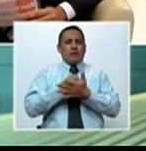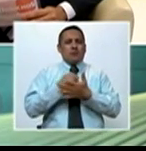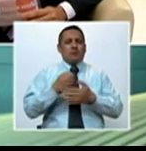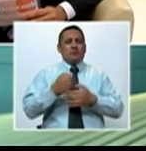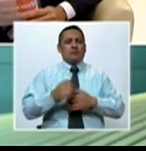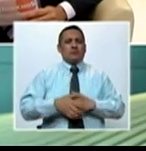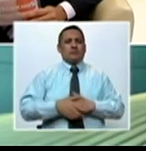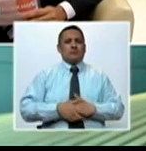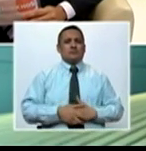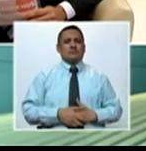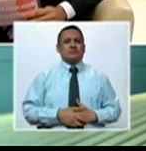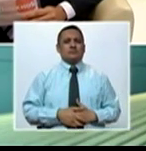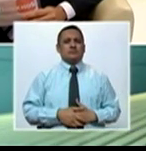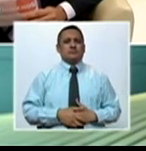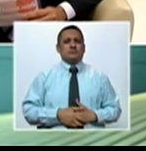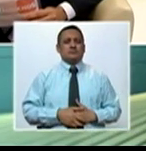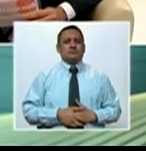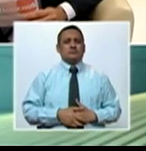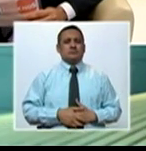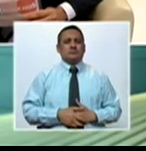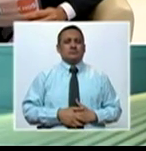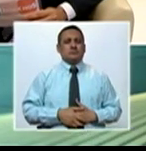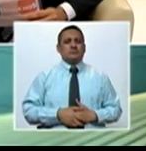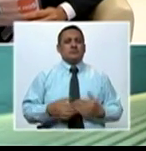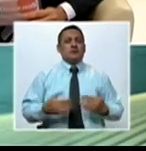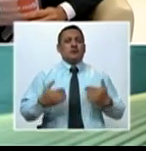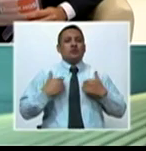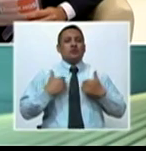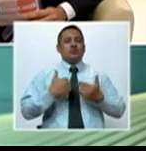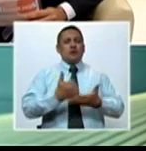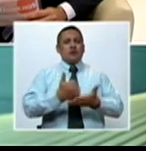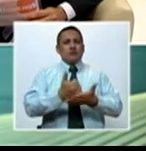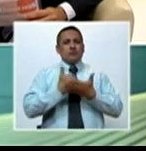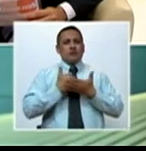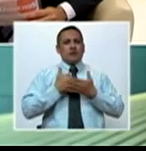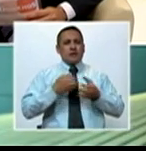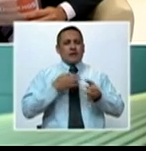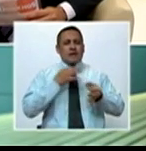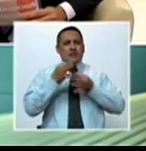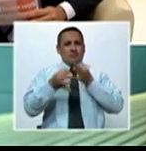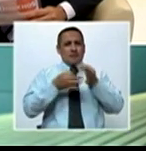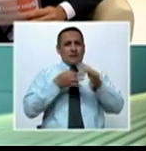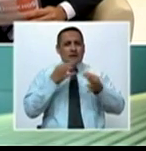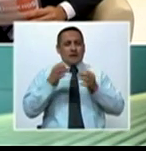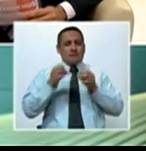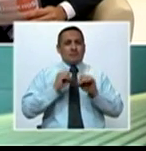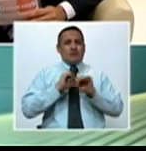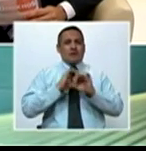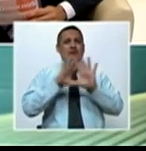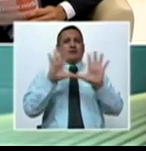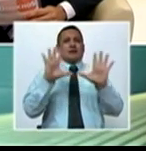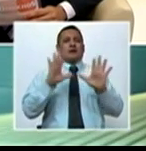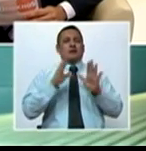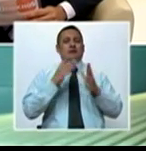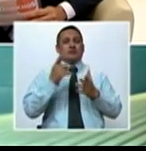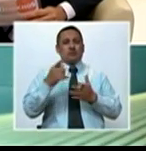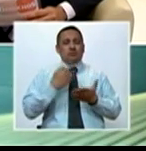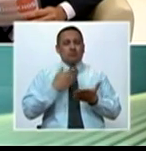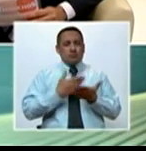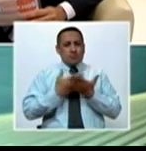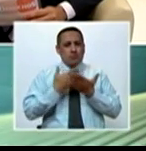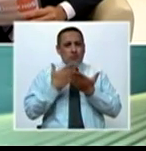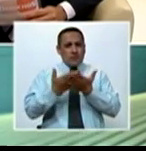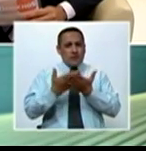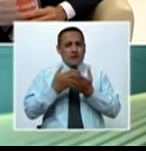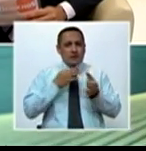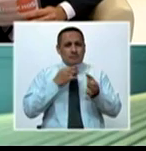Nos ayudaría mucho si nos plantea grosso modo cuáles son las diferencias,